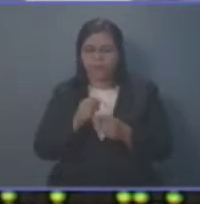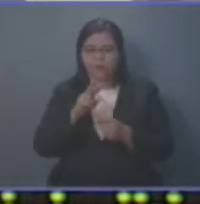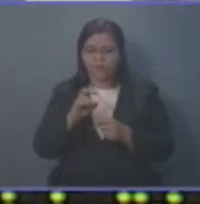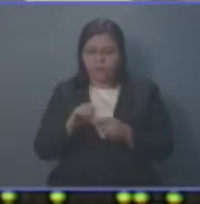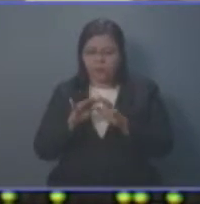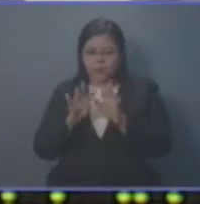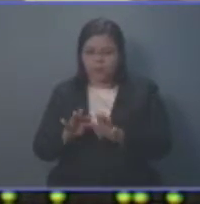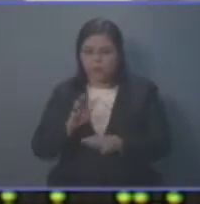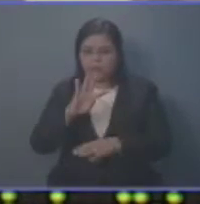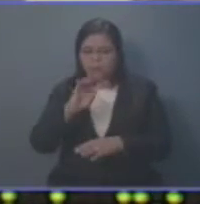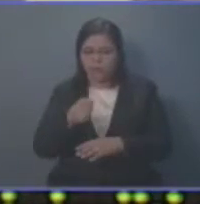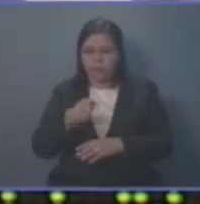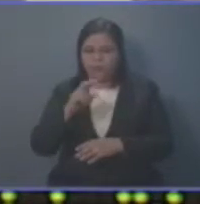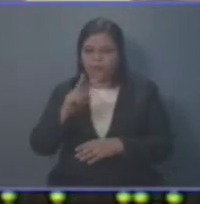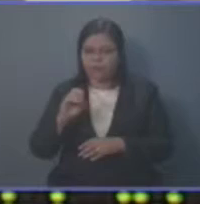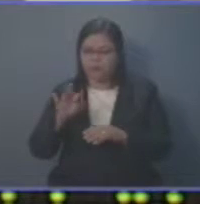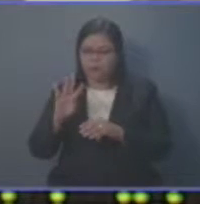2019,